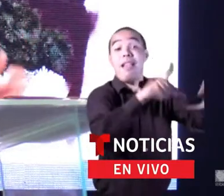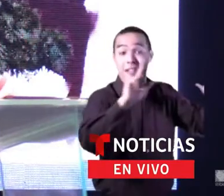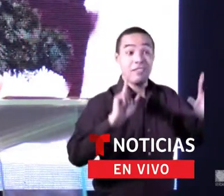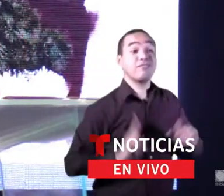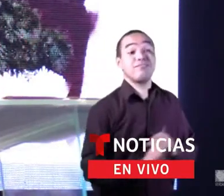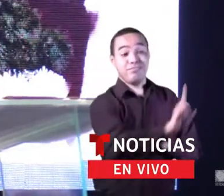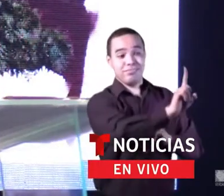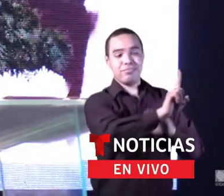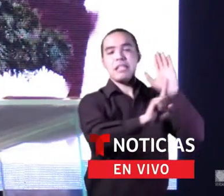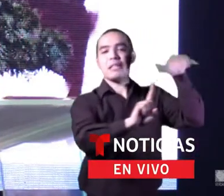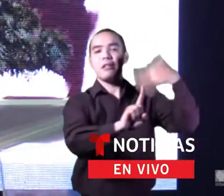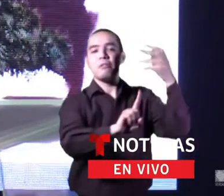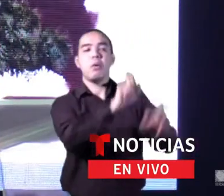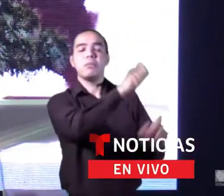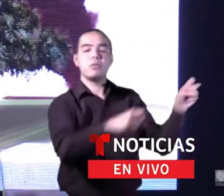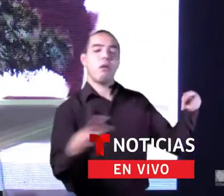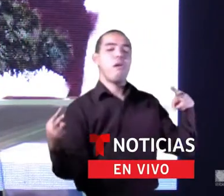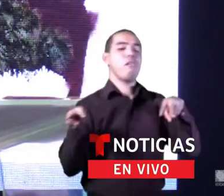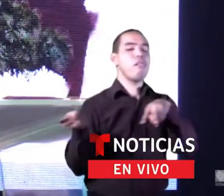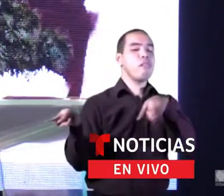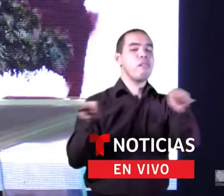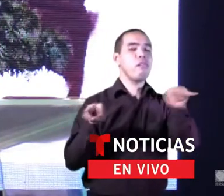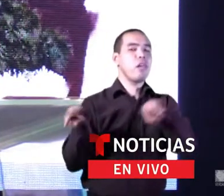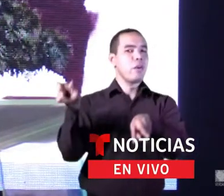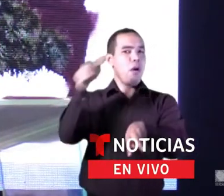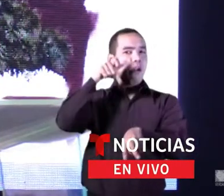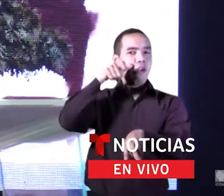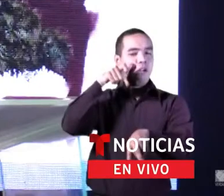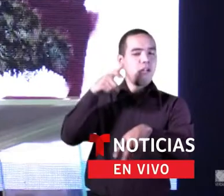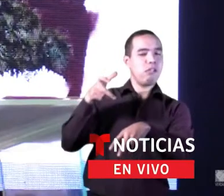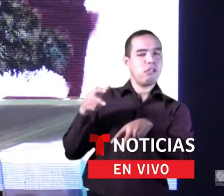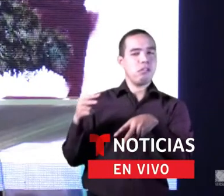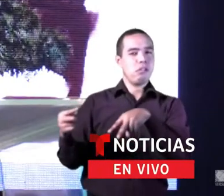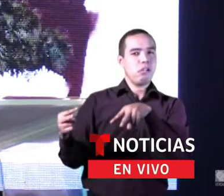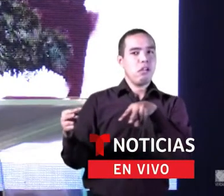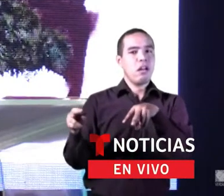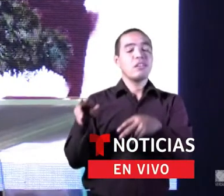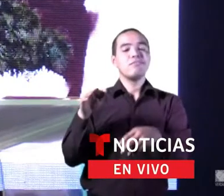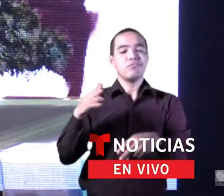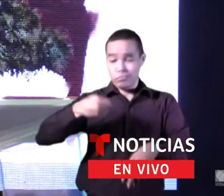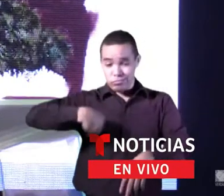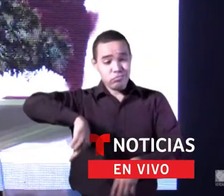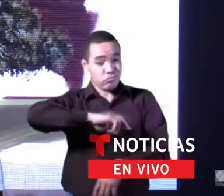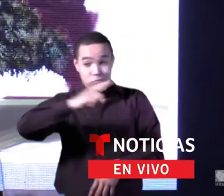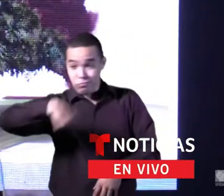hemos reunido acá sabemos que volver del cautiverio